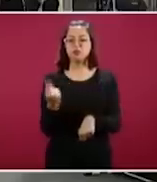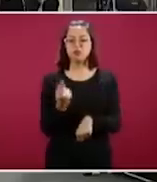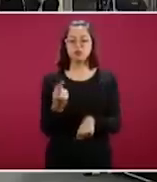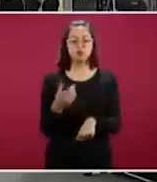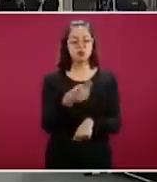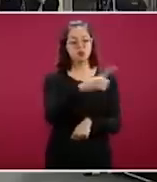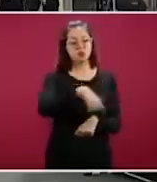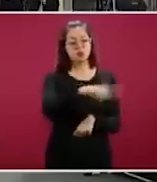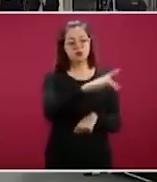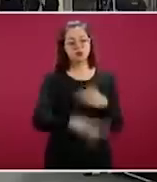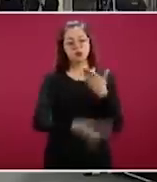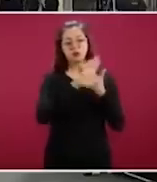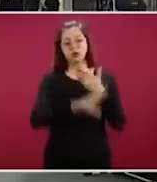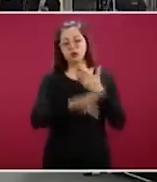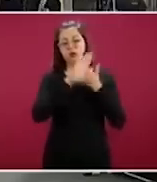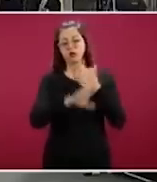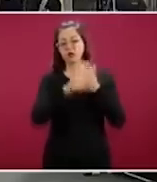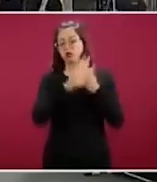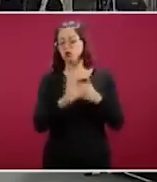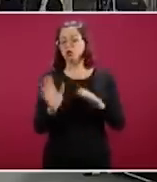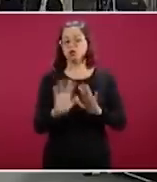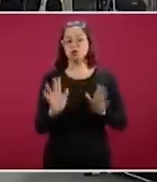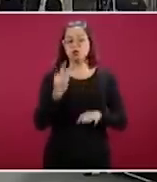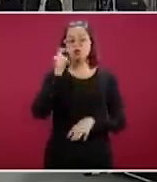nuestros adversarios no quieren que yo haga